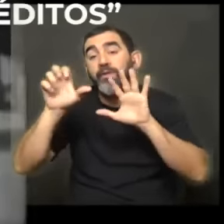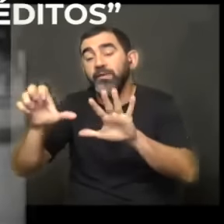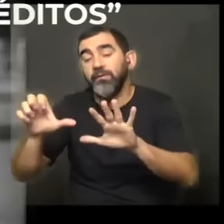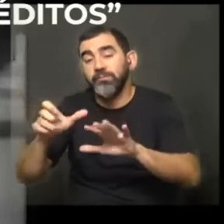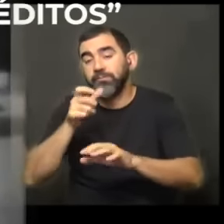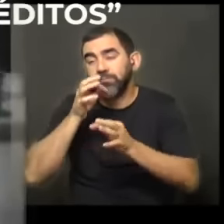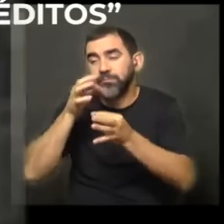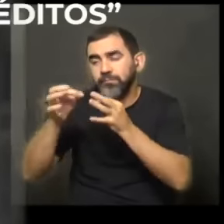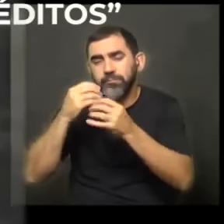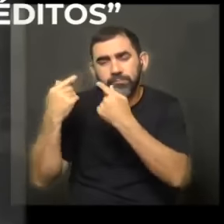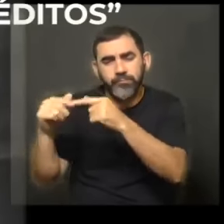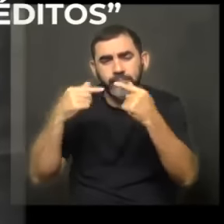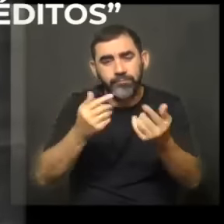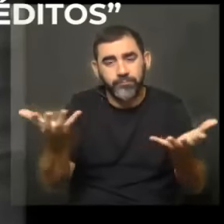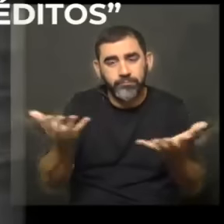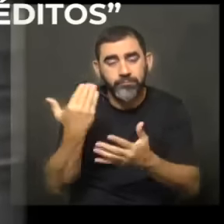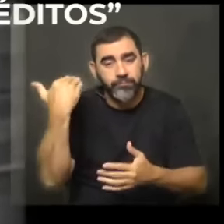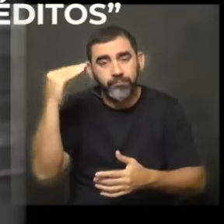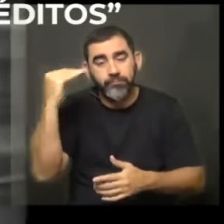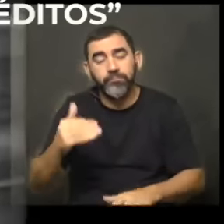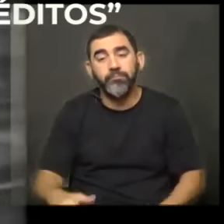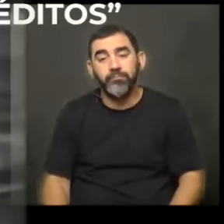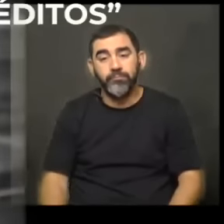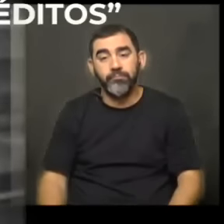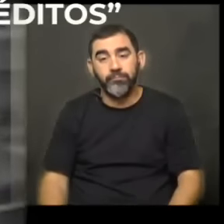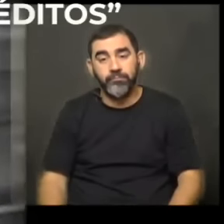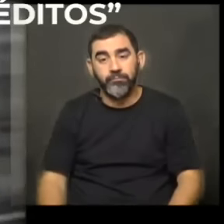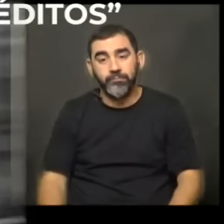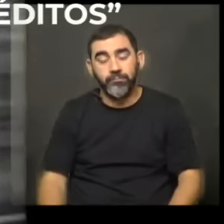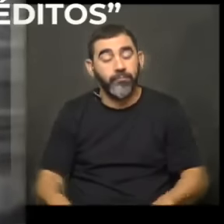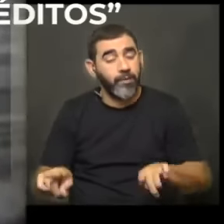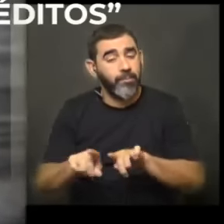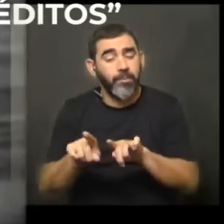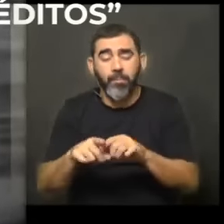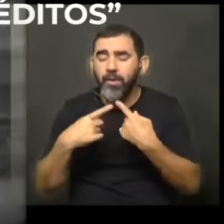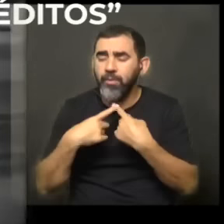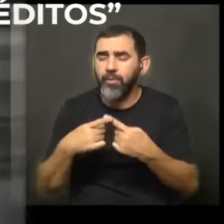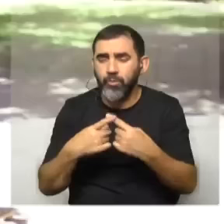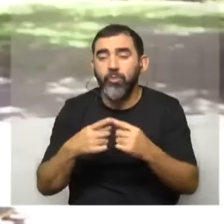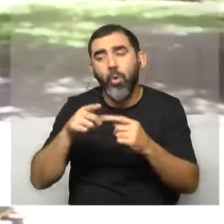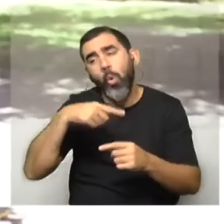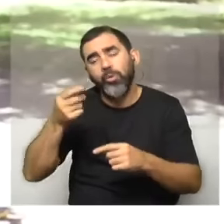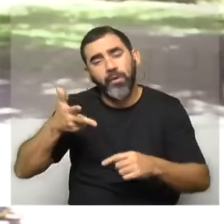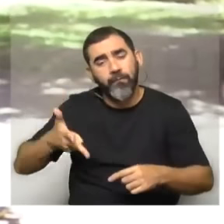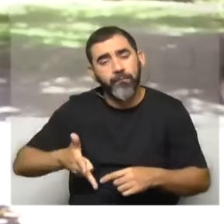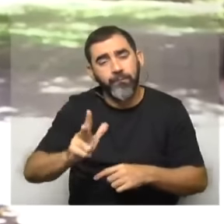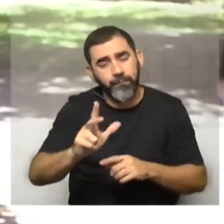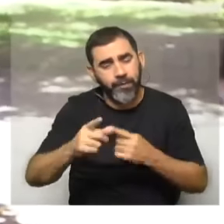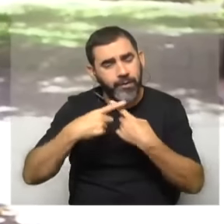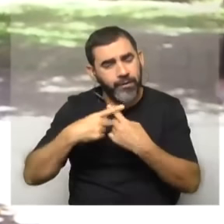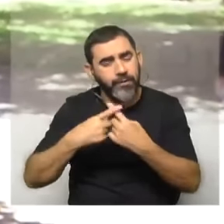criterio diferente al de las actuales autoridades se presentó la misma discusión e incluso había otras fechas que estaban